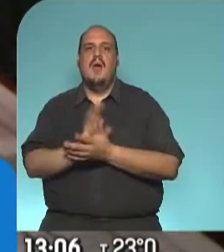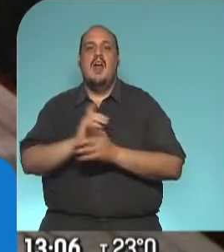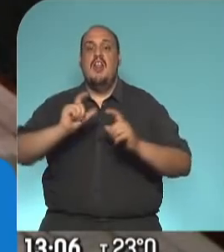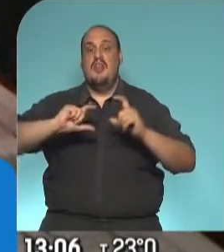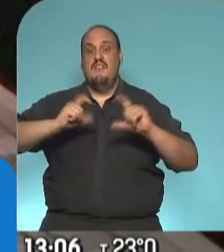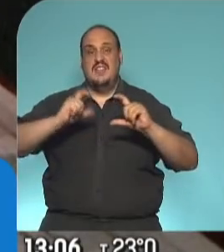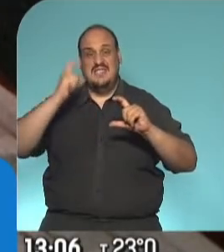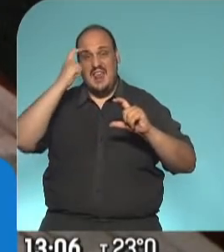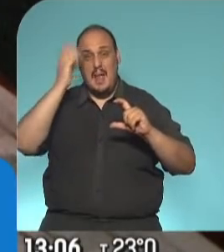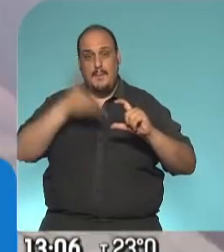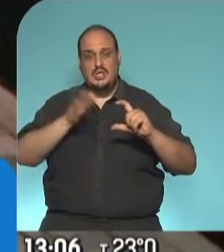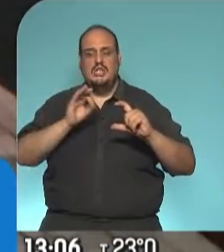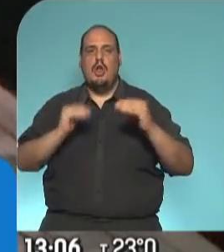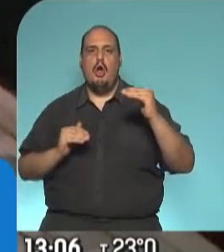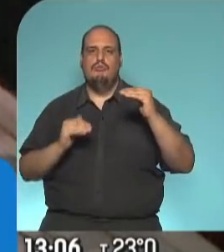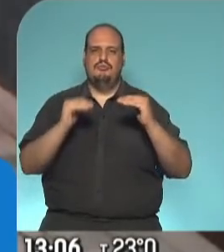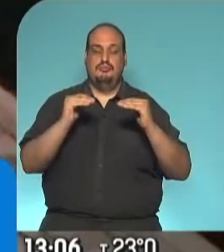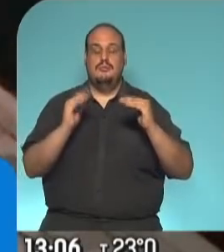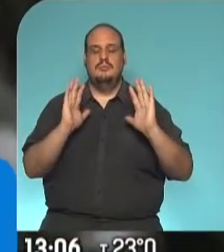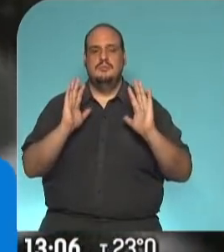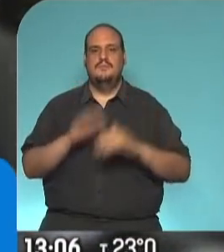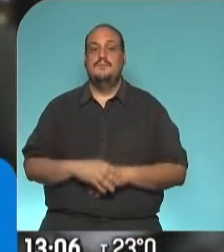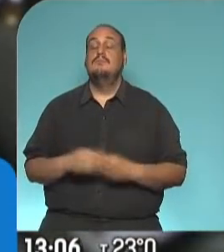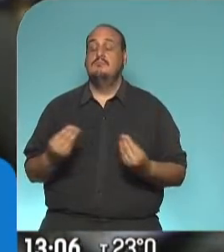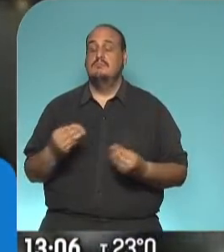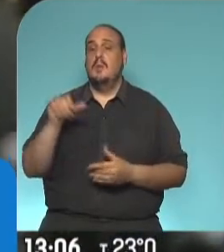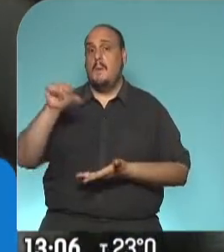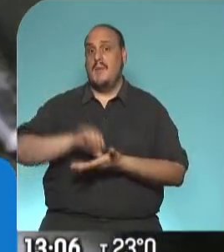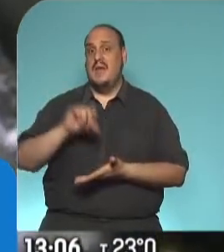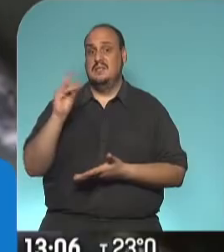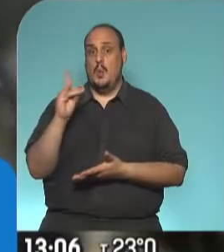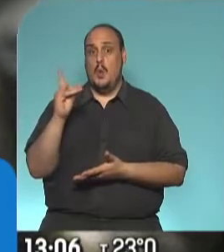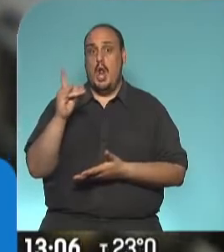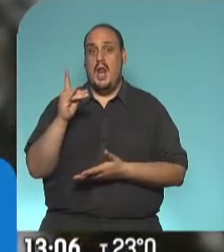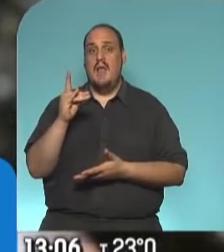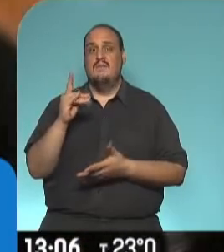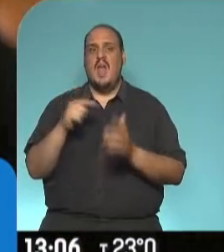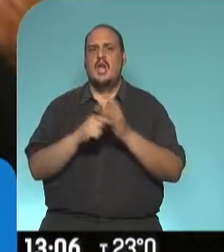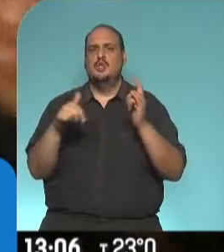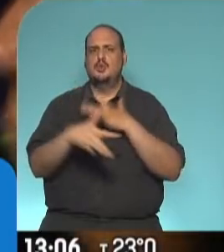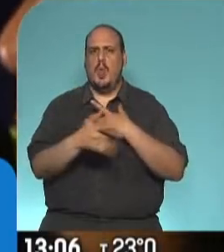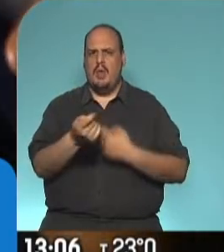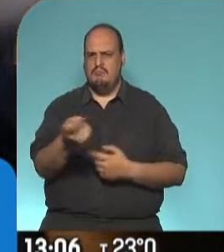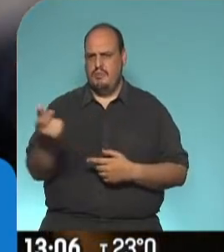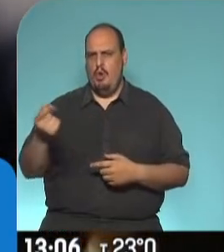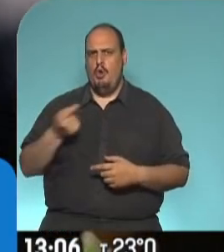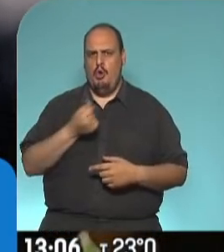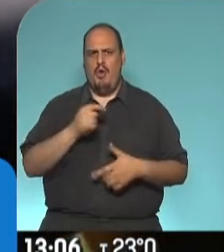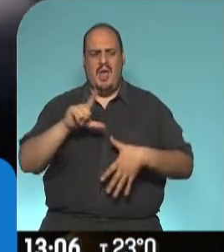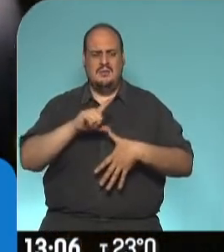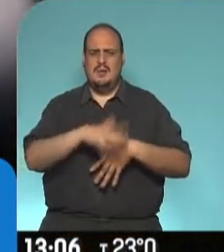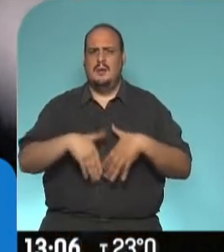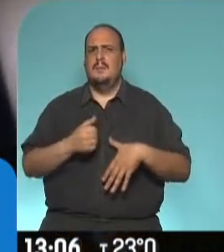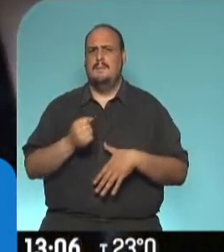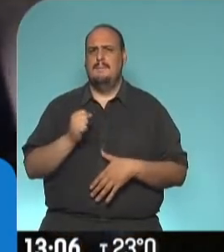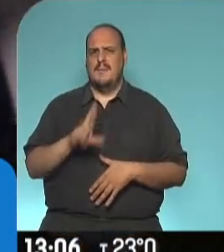diferencia a que lo alcance o lo supere. Sí, Rulo, porque Bolivia es uno de los países menos urbanizados de Sudamérica, el país menos urbanizado de Sudamérica junto con